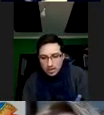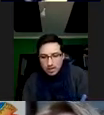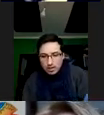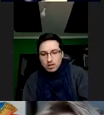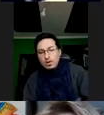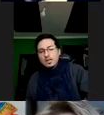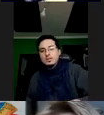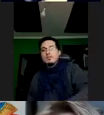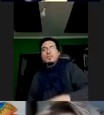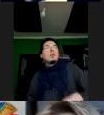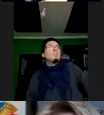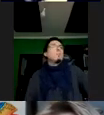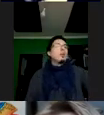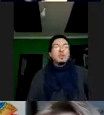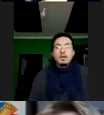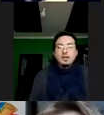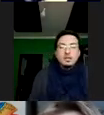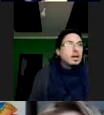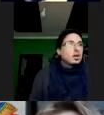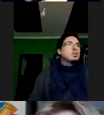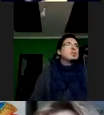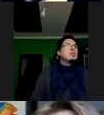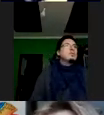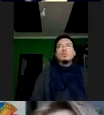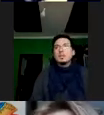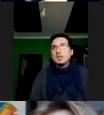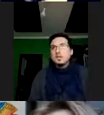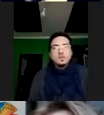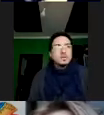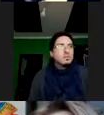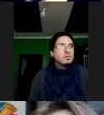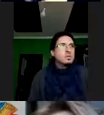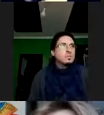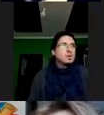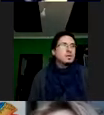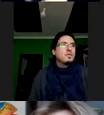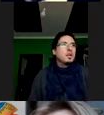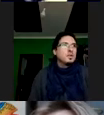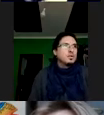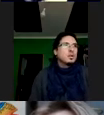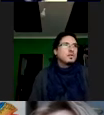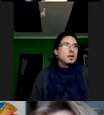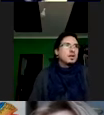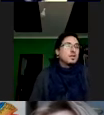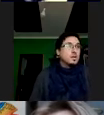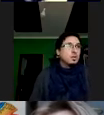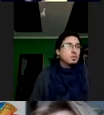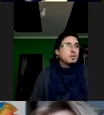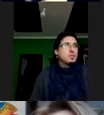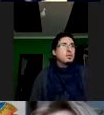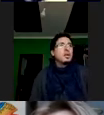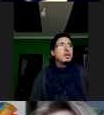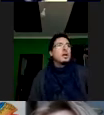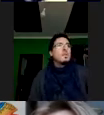alcanzó, no alcanzó. Para los que participaron, chiquillos, muchas gracias. Muchas gracias, los felicito. Rafaela, te felicito